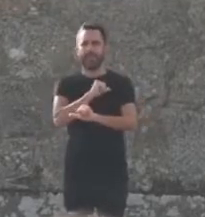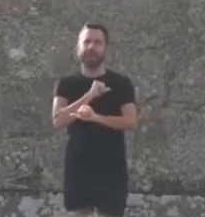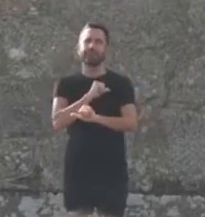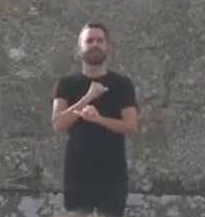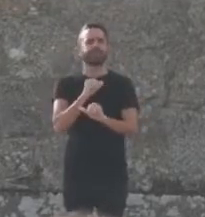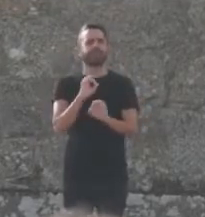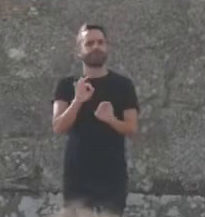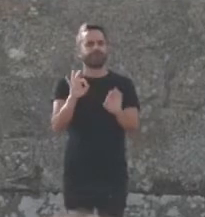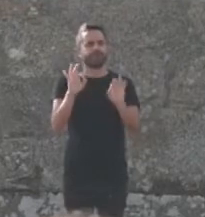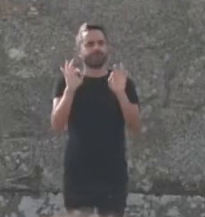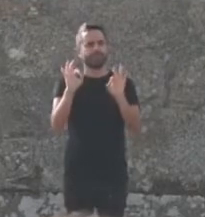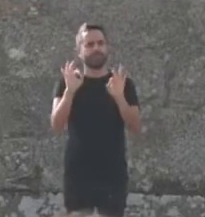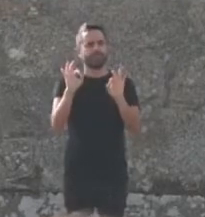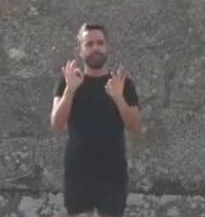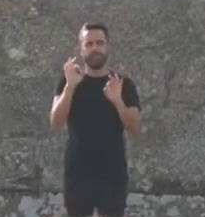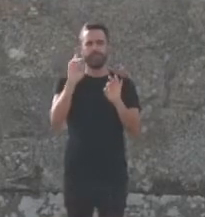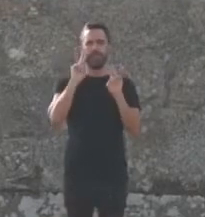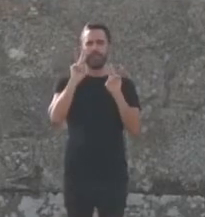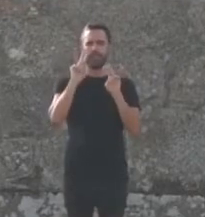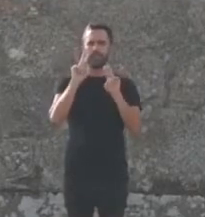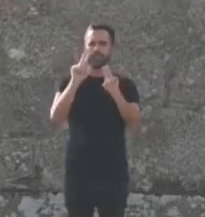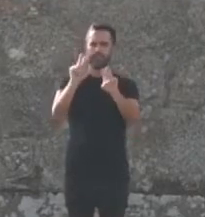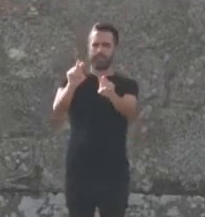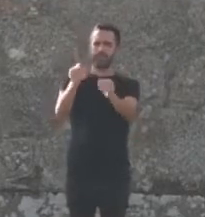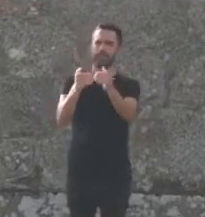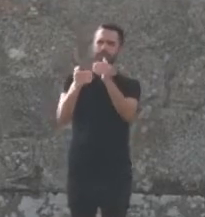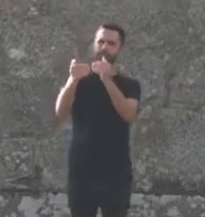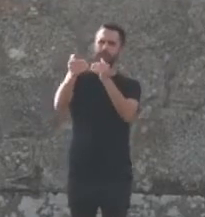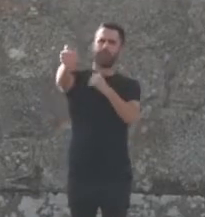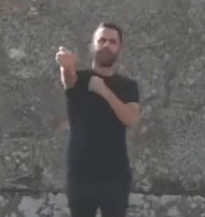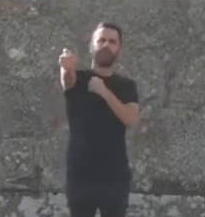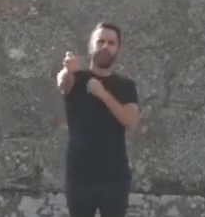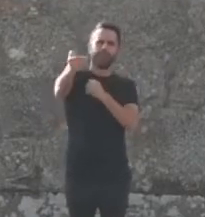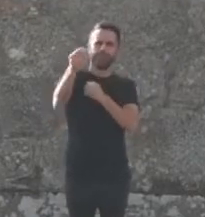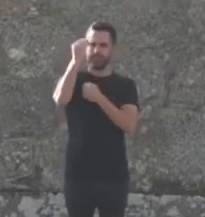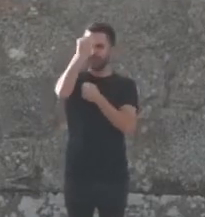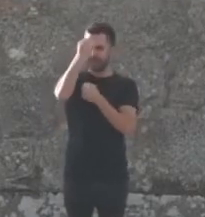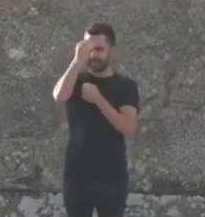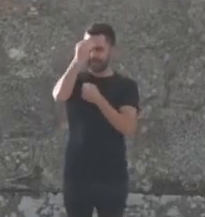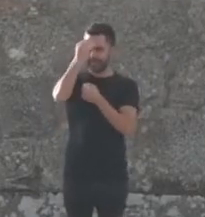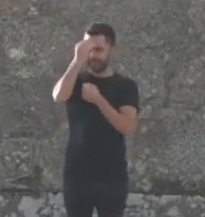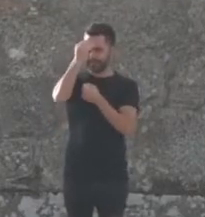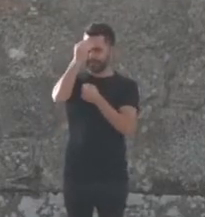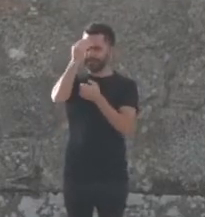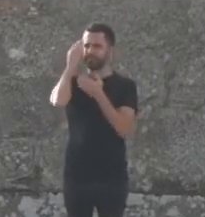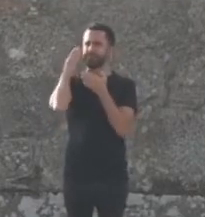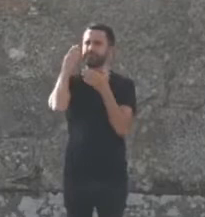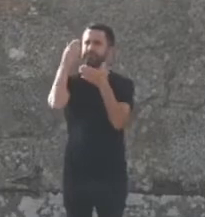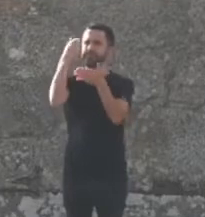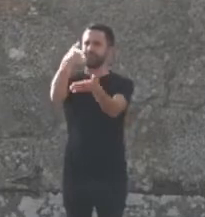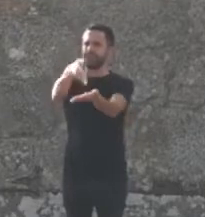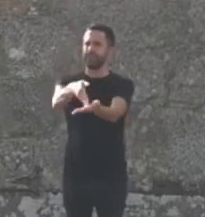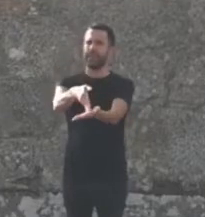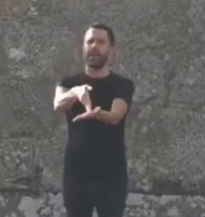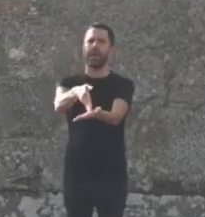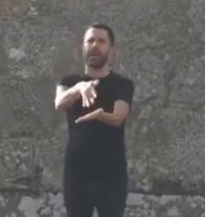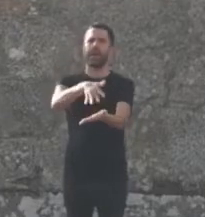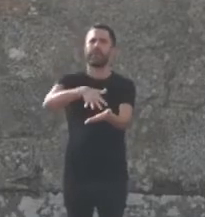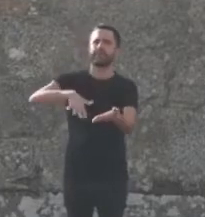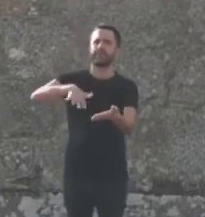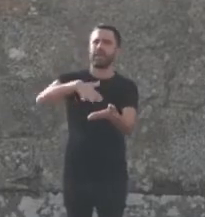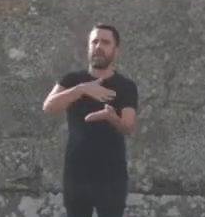mirar para o futuro pensando aonde podemos e aonde queremos e